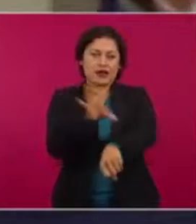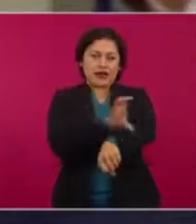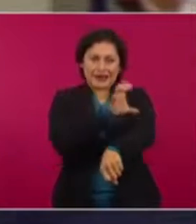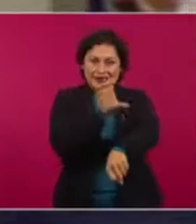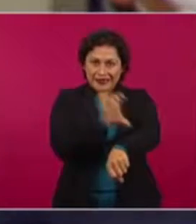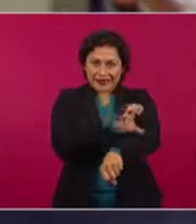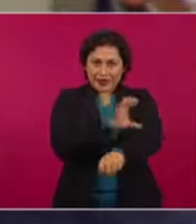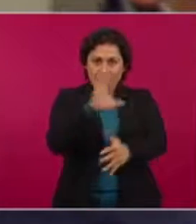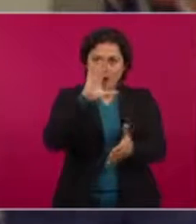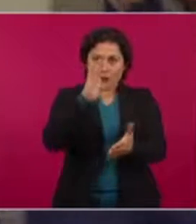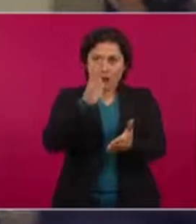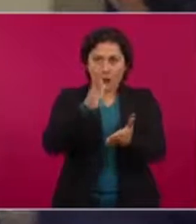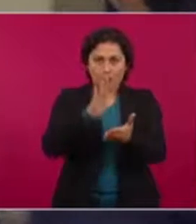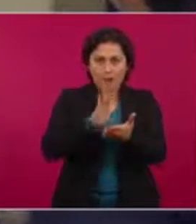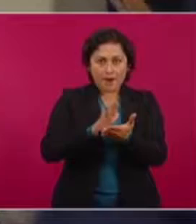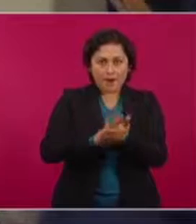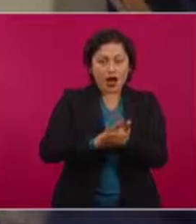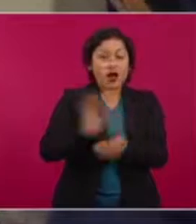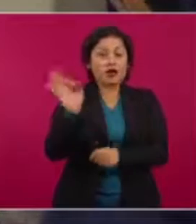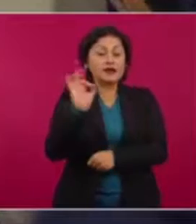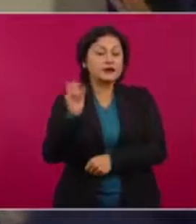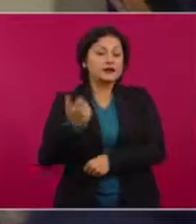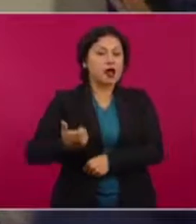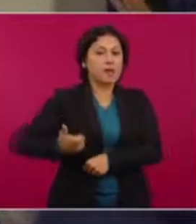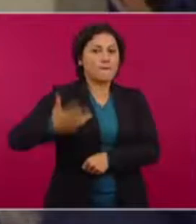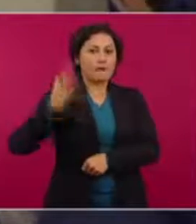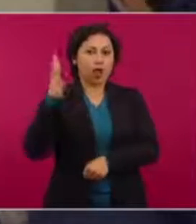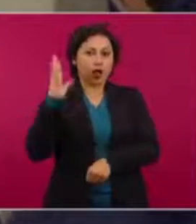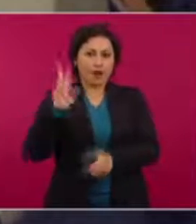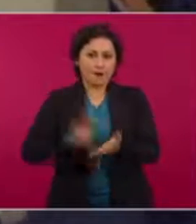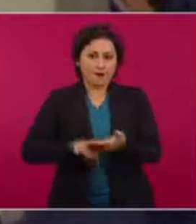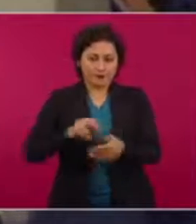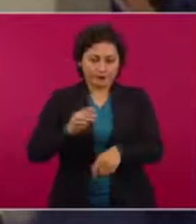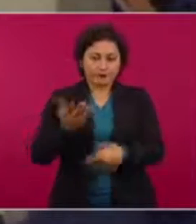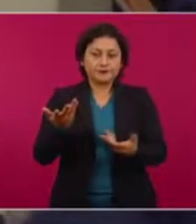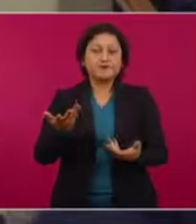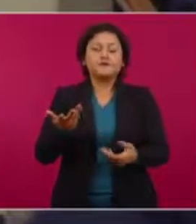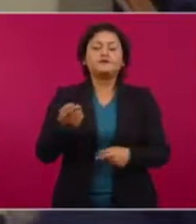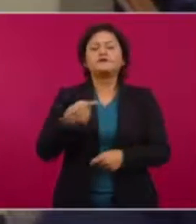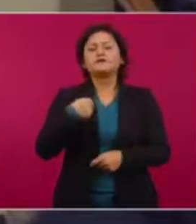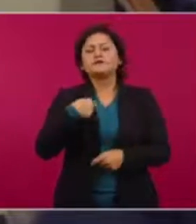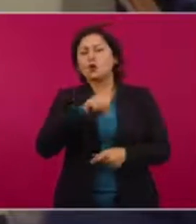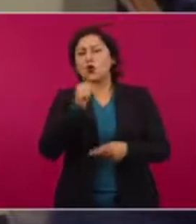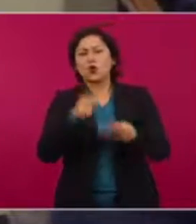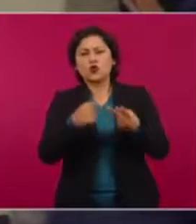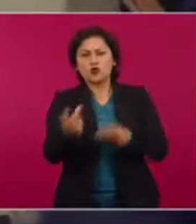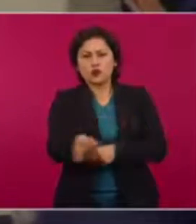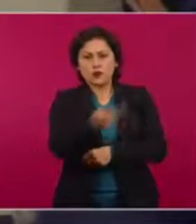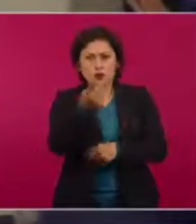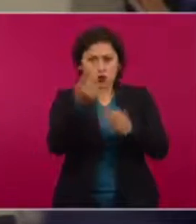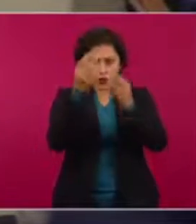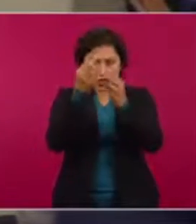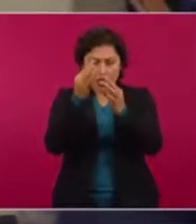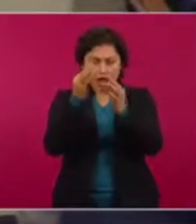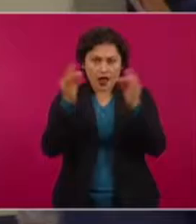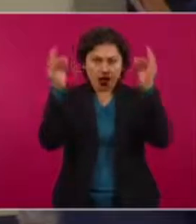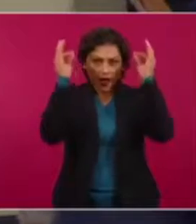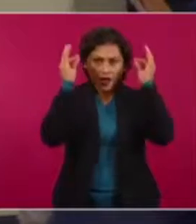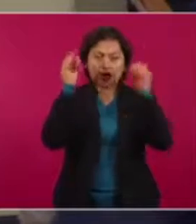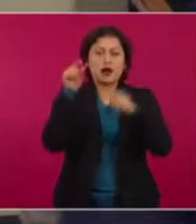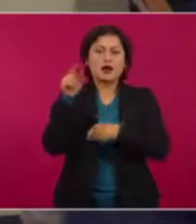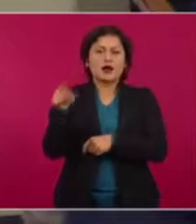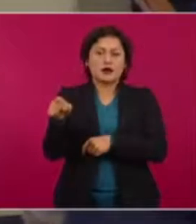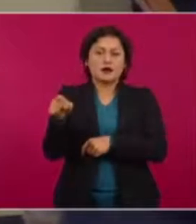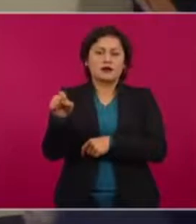se esperaría pues el incremento en su precio? Y también preguntarle, la Cancillería anunció que mantendrá la embajada en